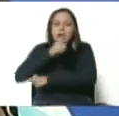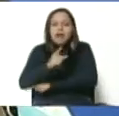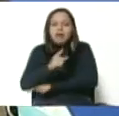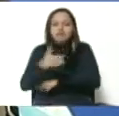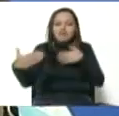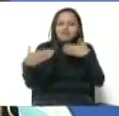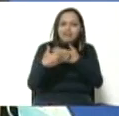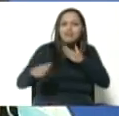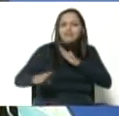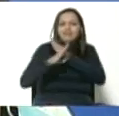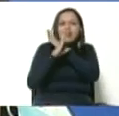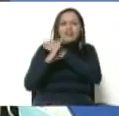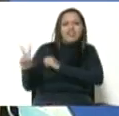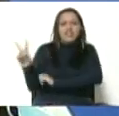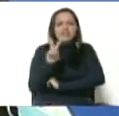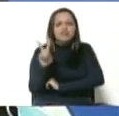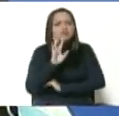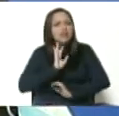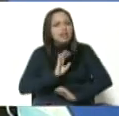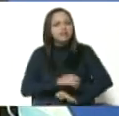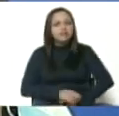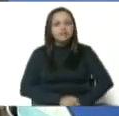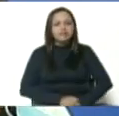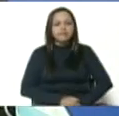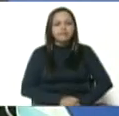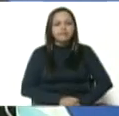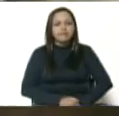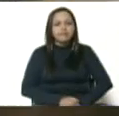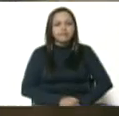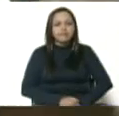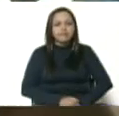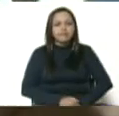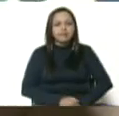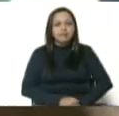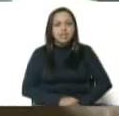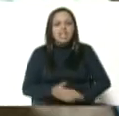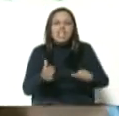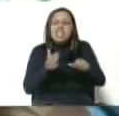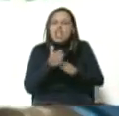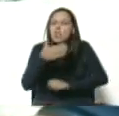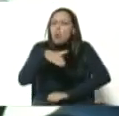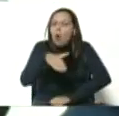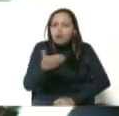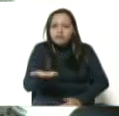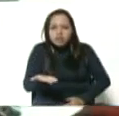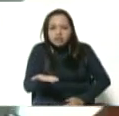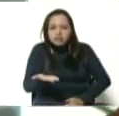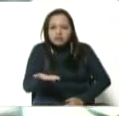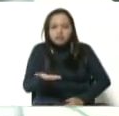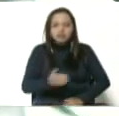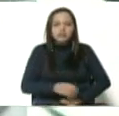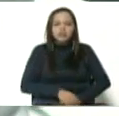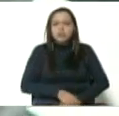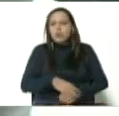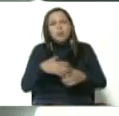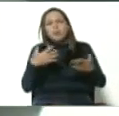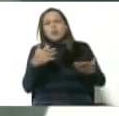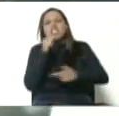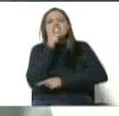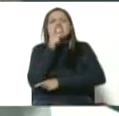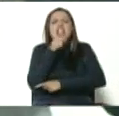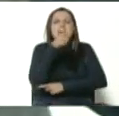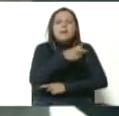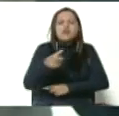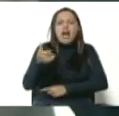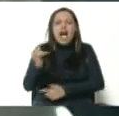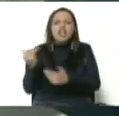las sanciones en contra de Venezuela. ¿Y a dónde iban dirigidas esas sanciones? ¿Cuáles eran los sujetos